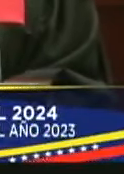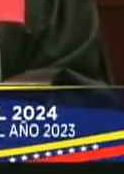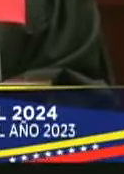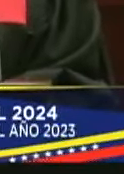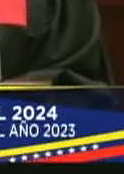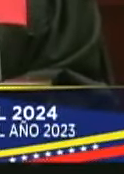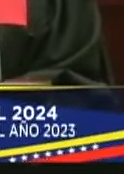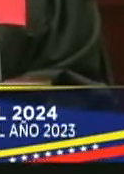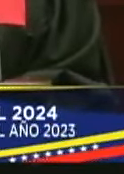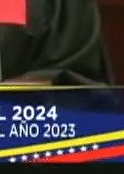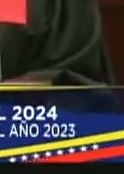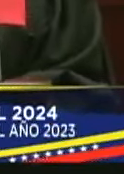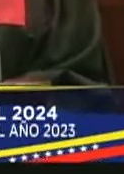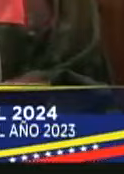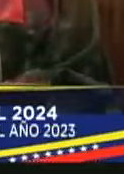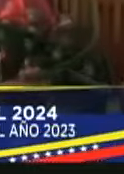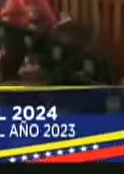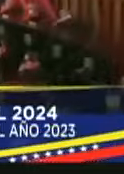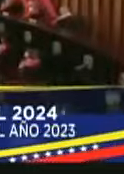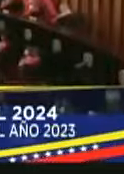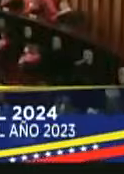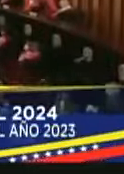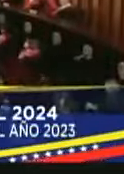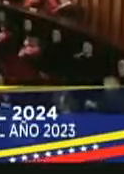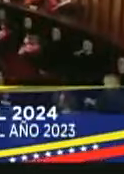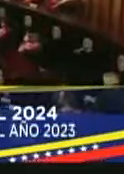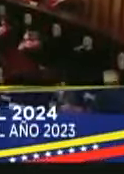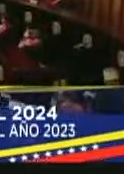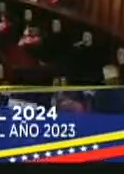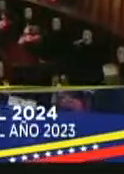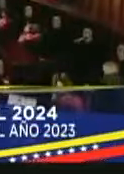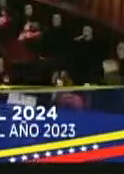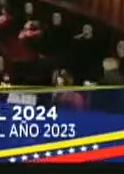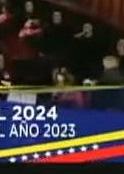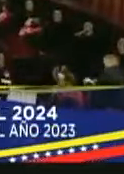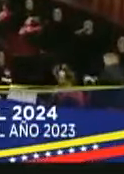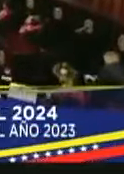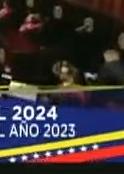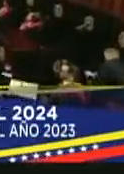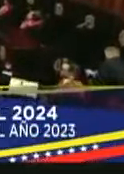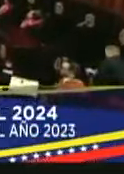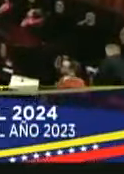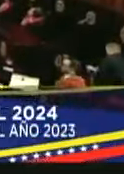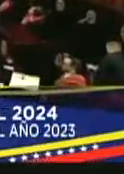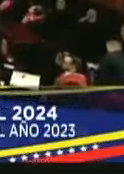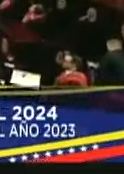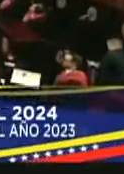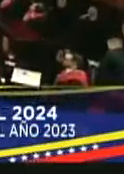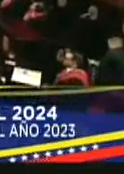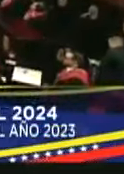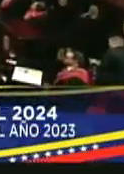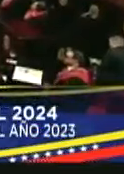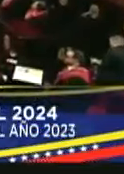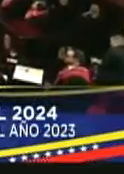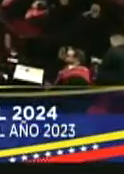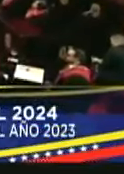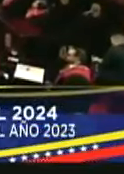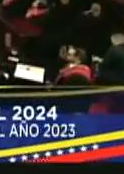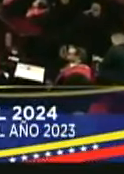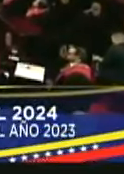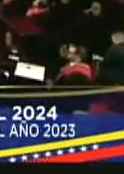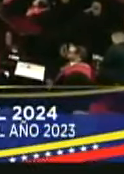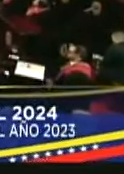60, 70 y 80 del siglo pasado. A partir de la década